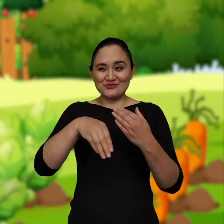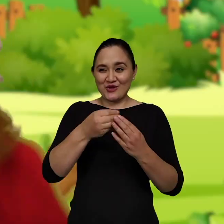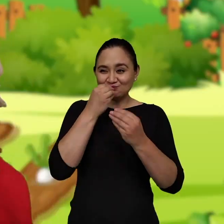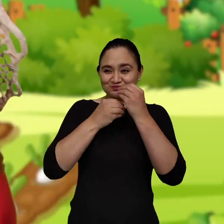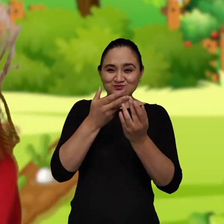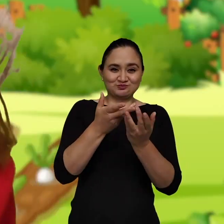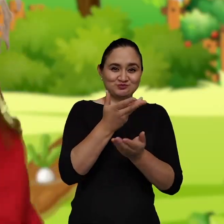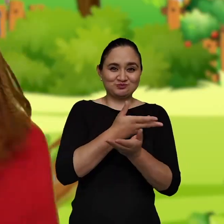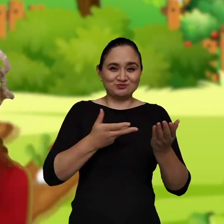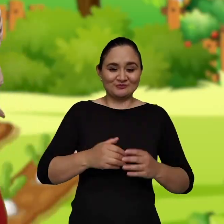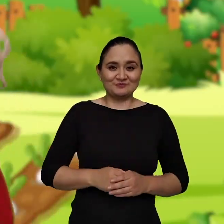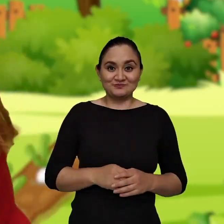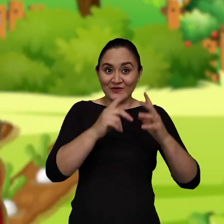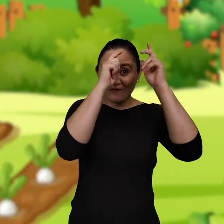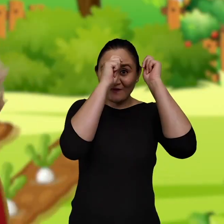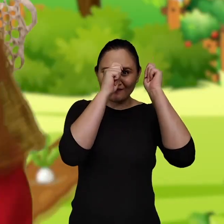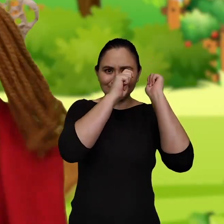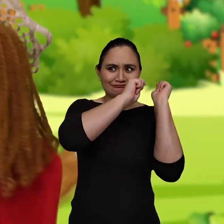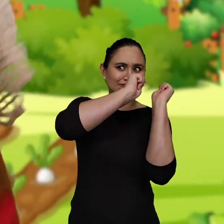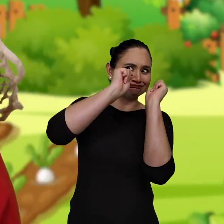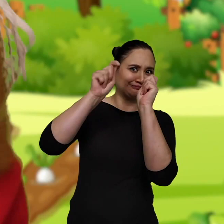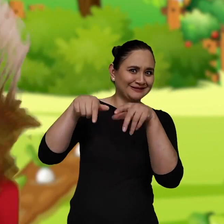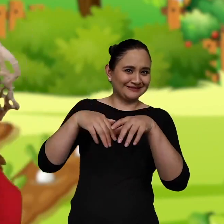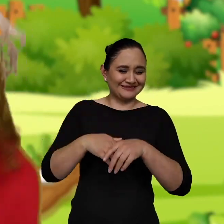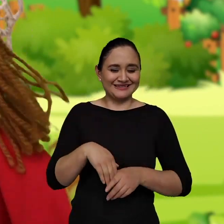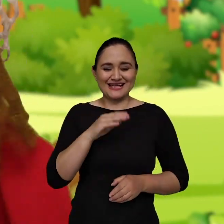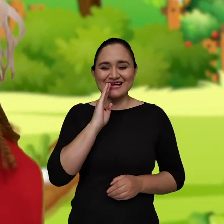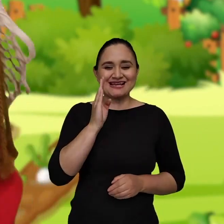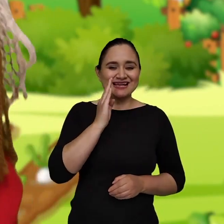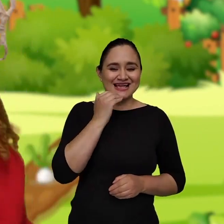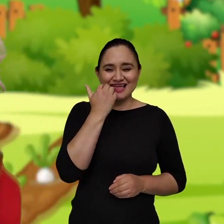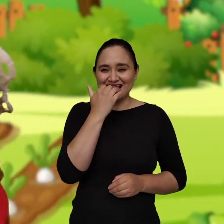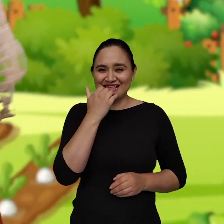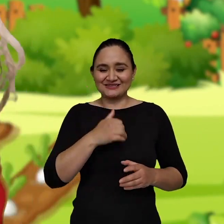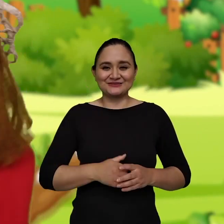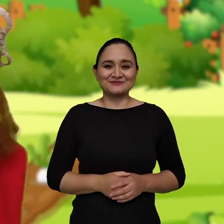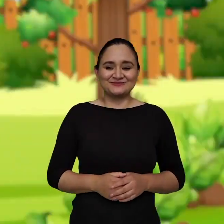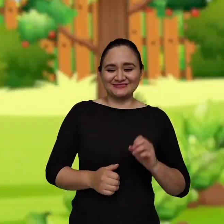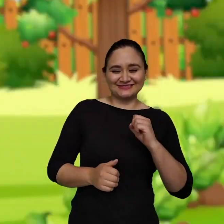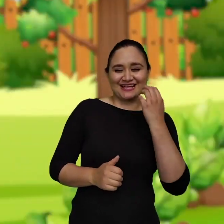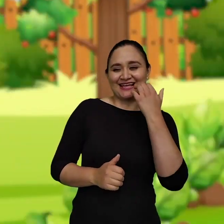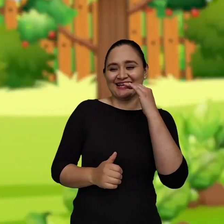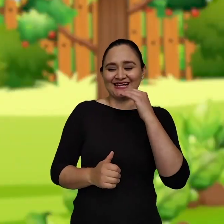año. ¡Quítate la canasta de la cabeza, Felipe!